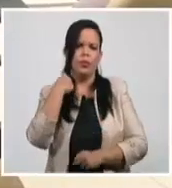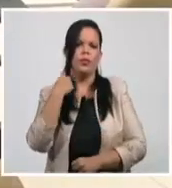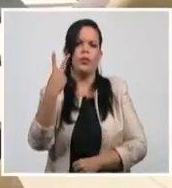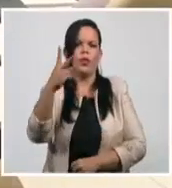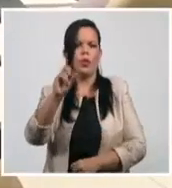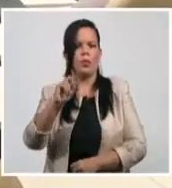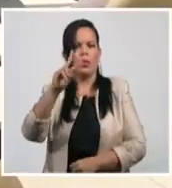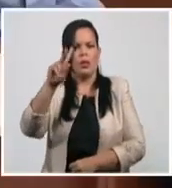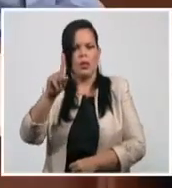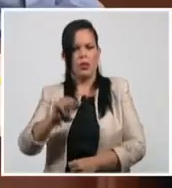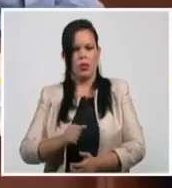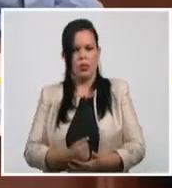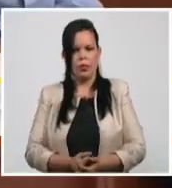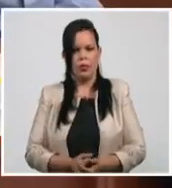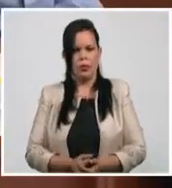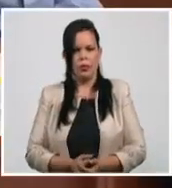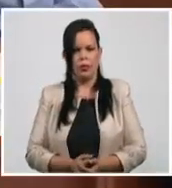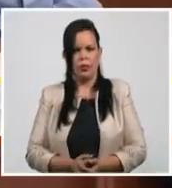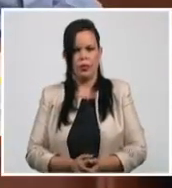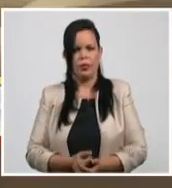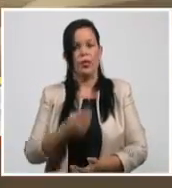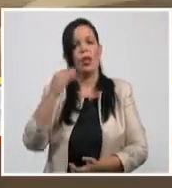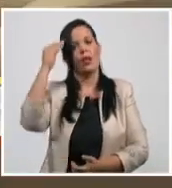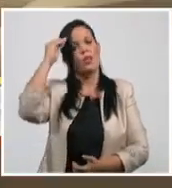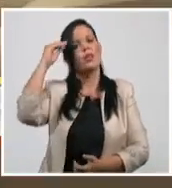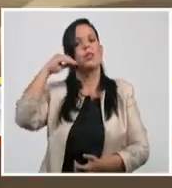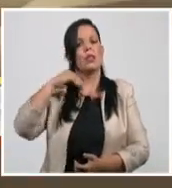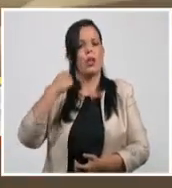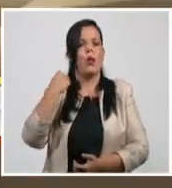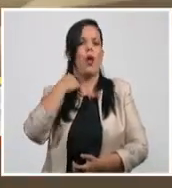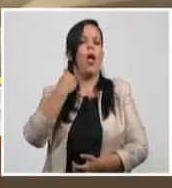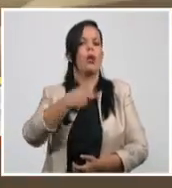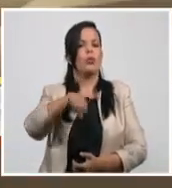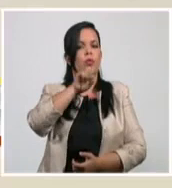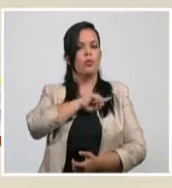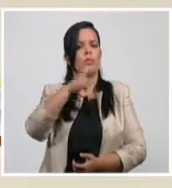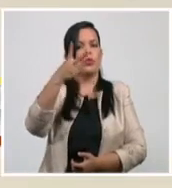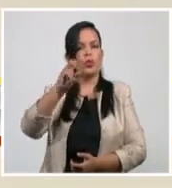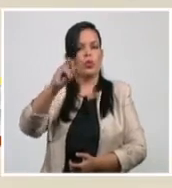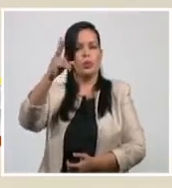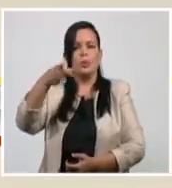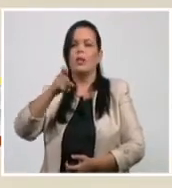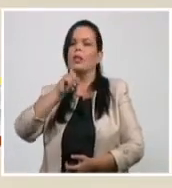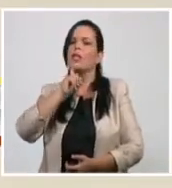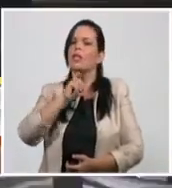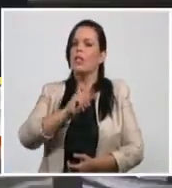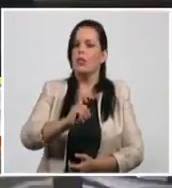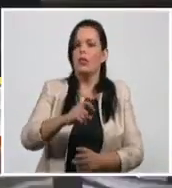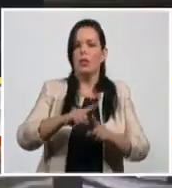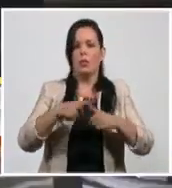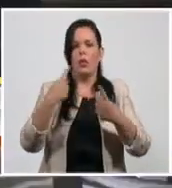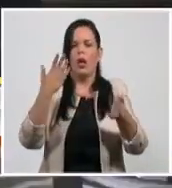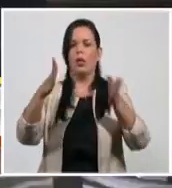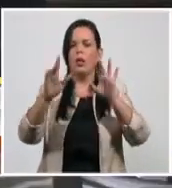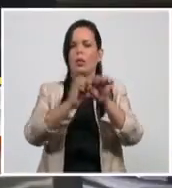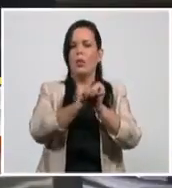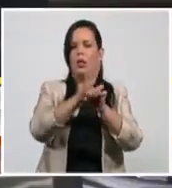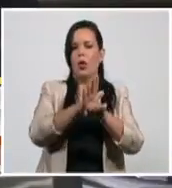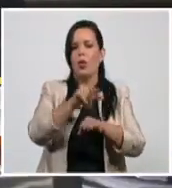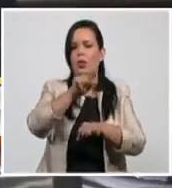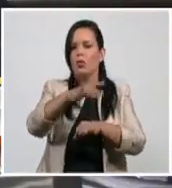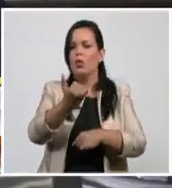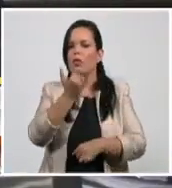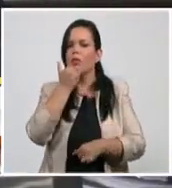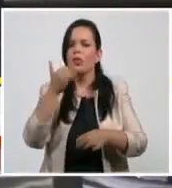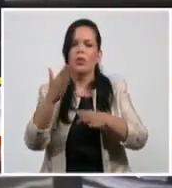tuvo que aplicar. En un año 2020 difícil y complejo, en el que el impacto de la COVID-19 se sintió directamente en varias de sus instituciones